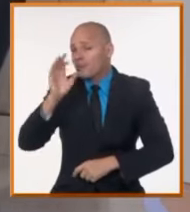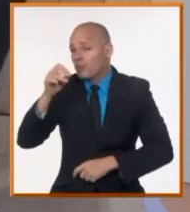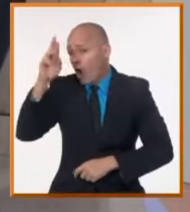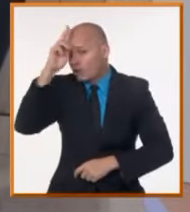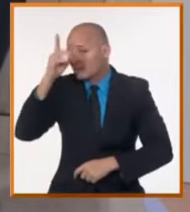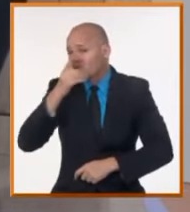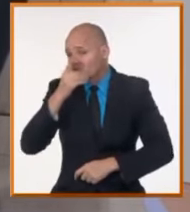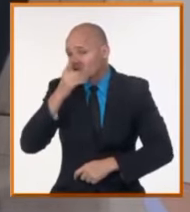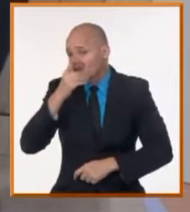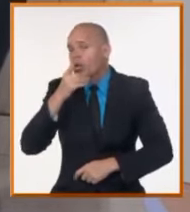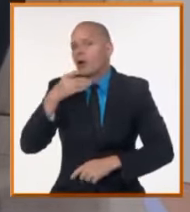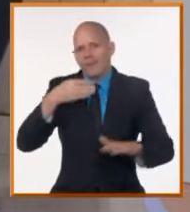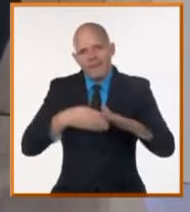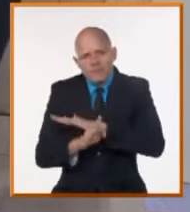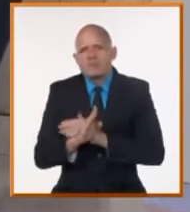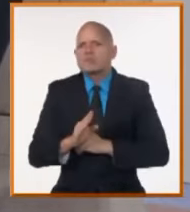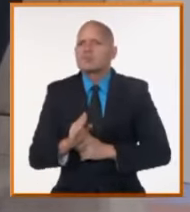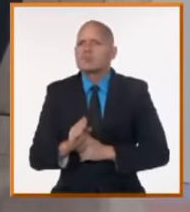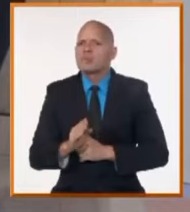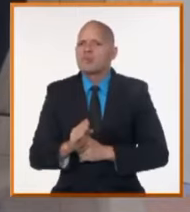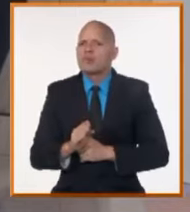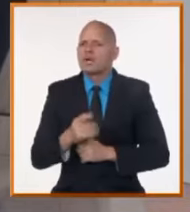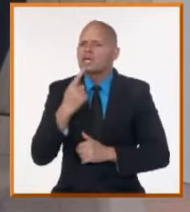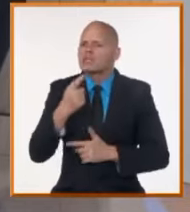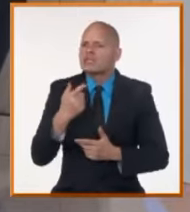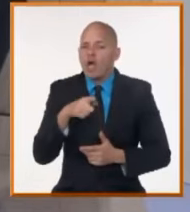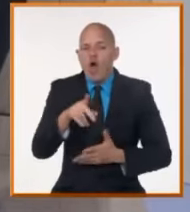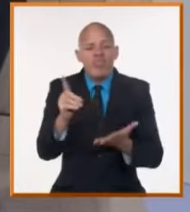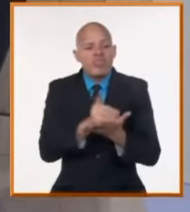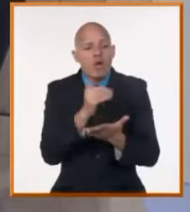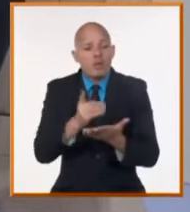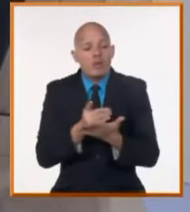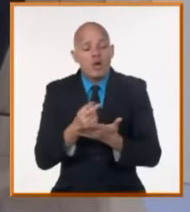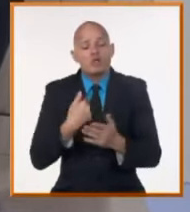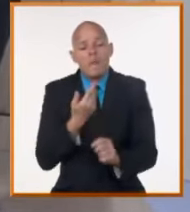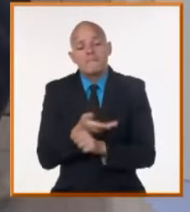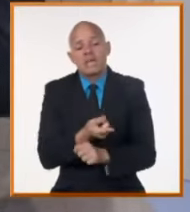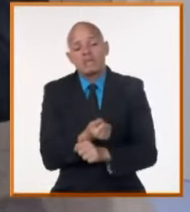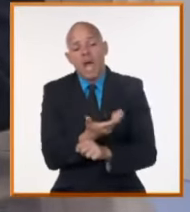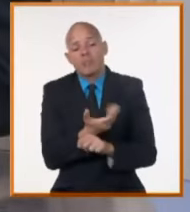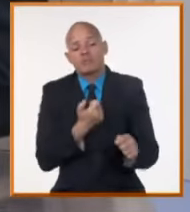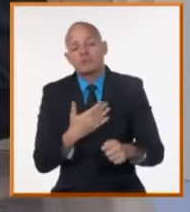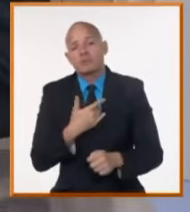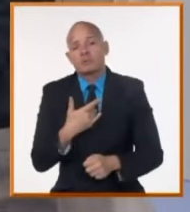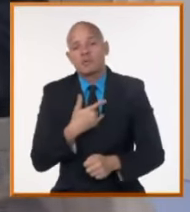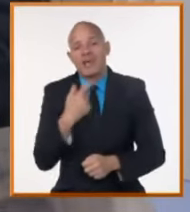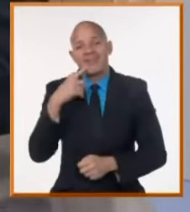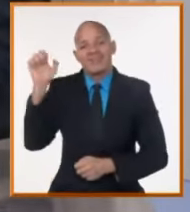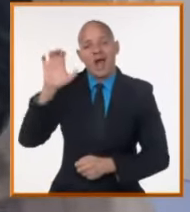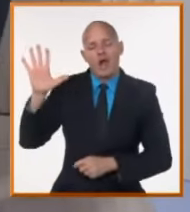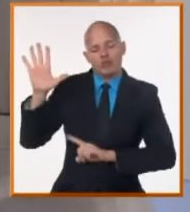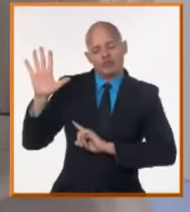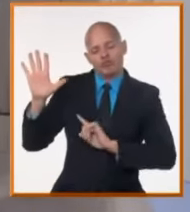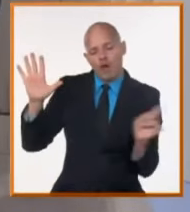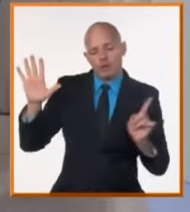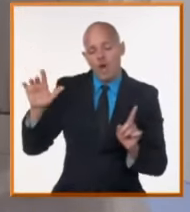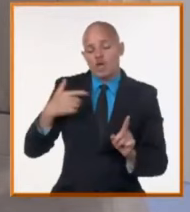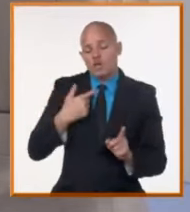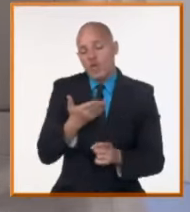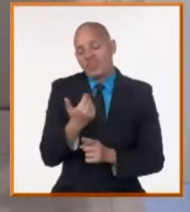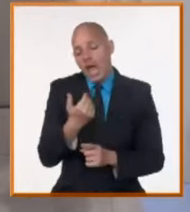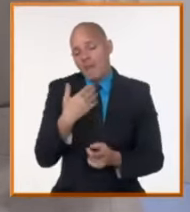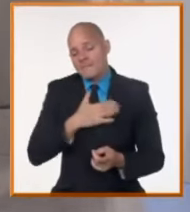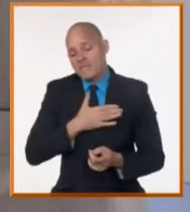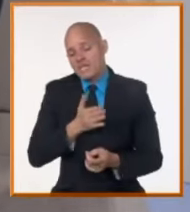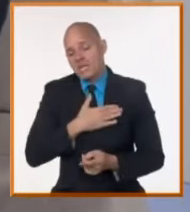venir nadie de ningún país de Europa a exigir el cobro de deudas. Eran ellos los dueños y señores